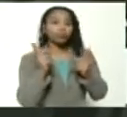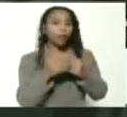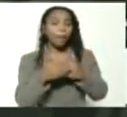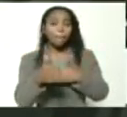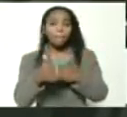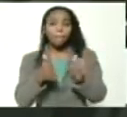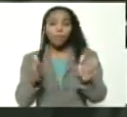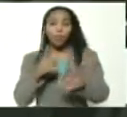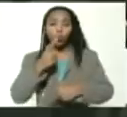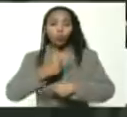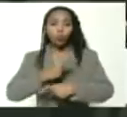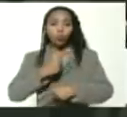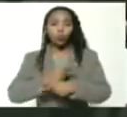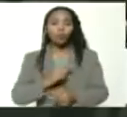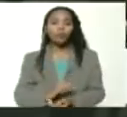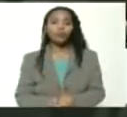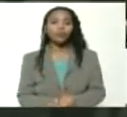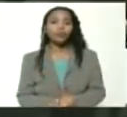de la Fiscalía